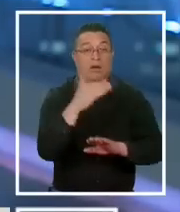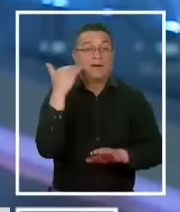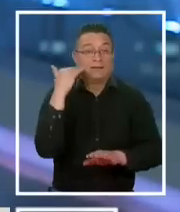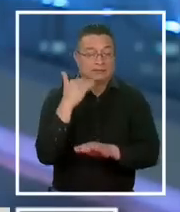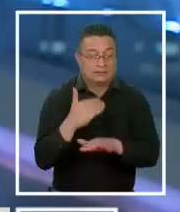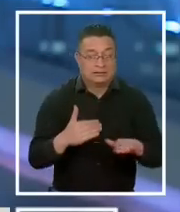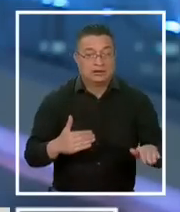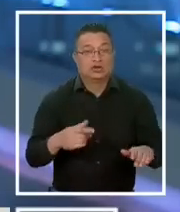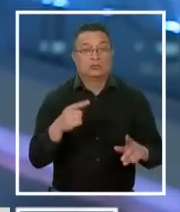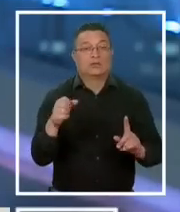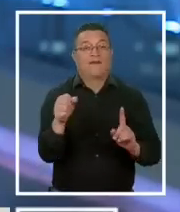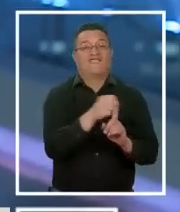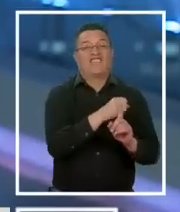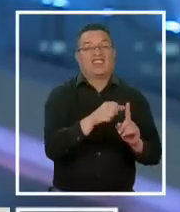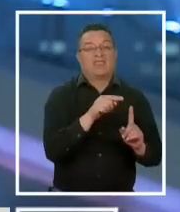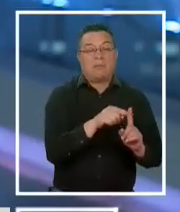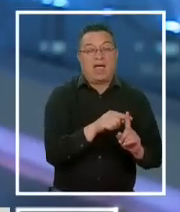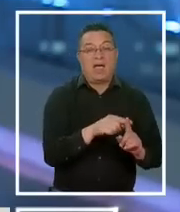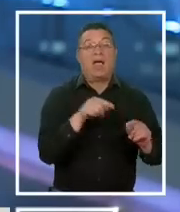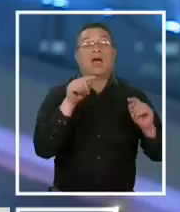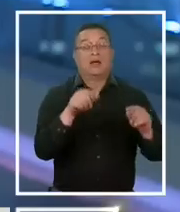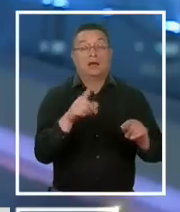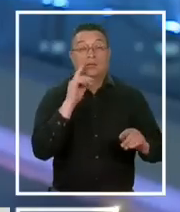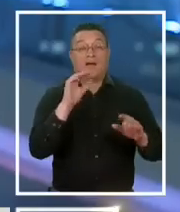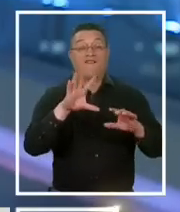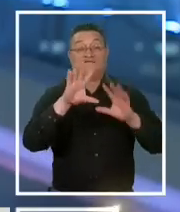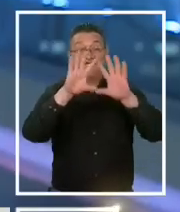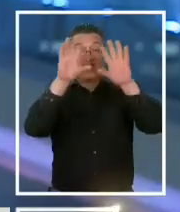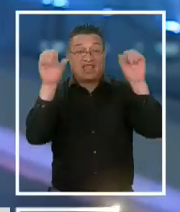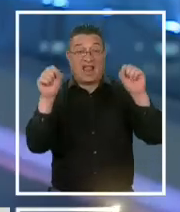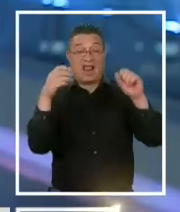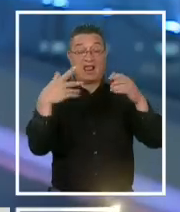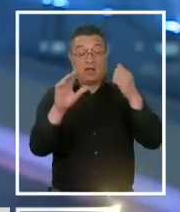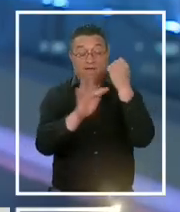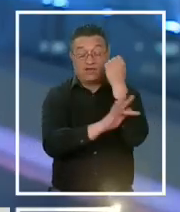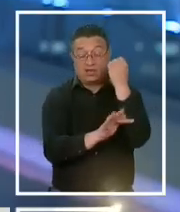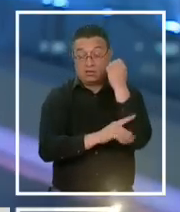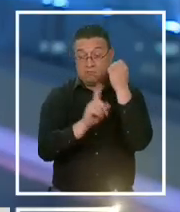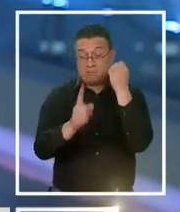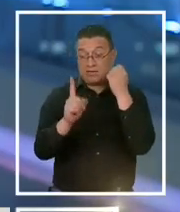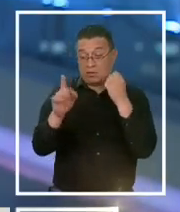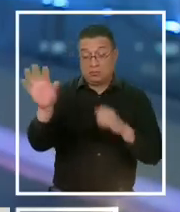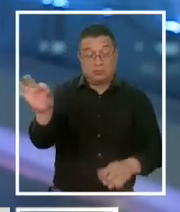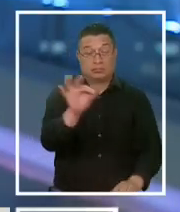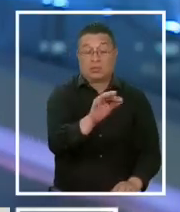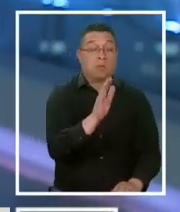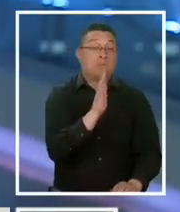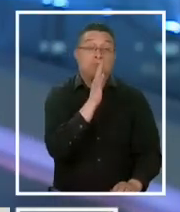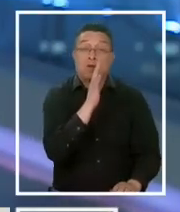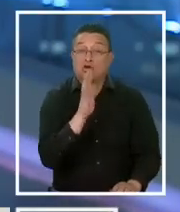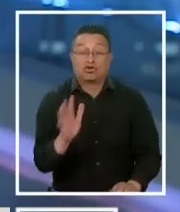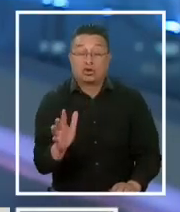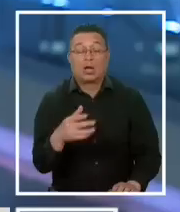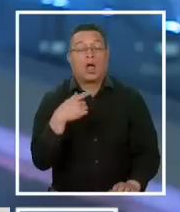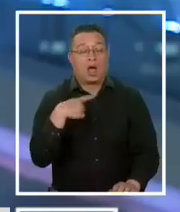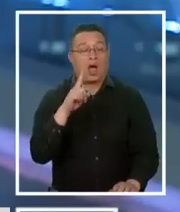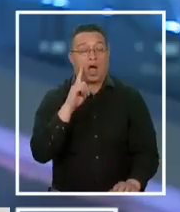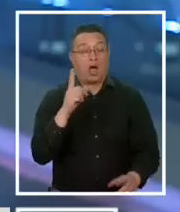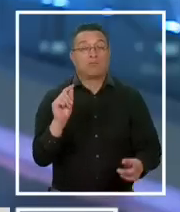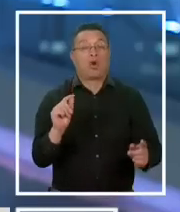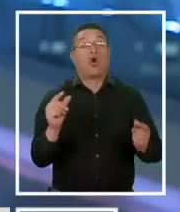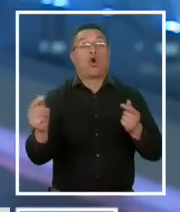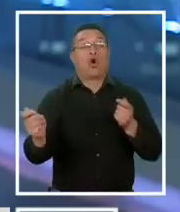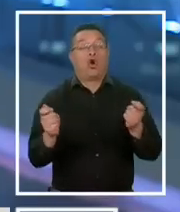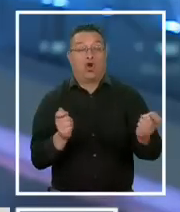de estos hechos hasta el momento desconocemos si se ha asignado fiscal de la causa Me parece que en el Ministerio Público hay poco manejo